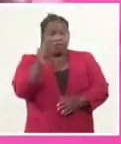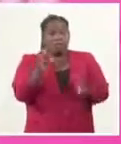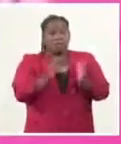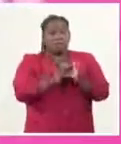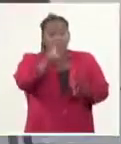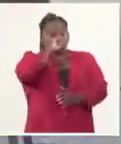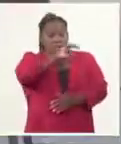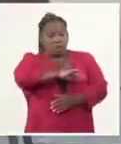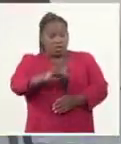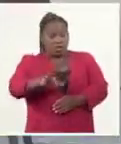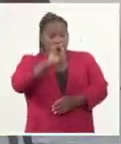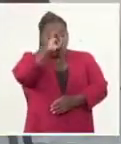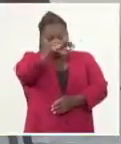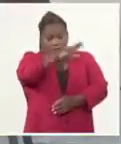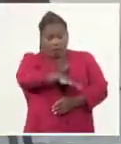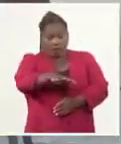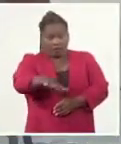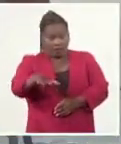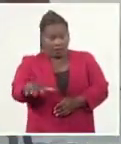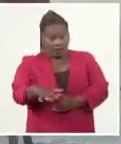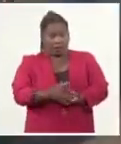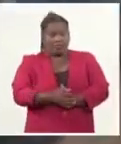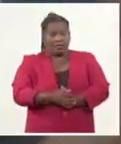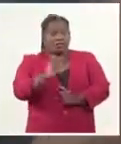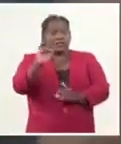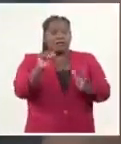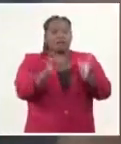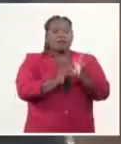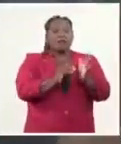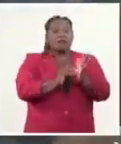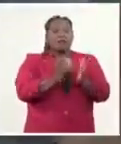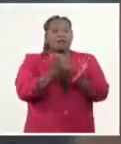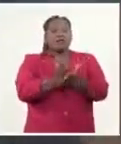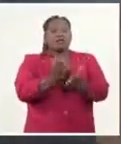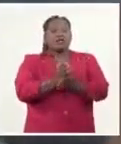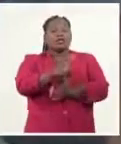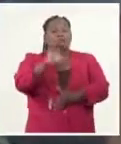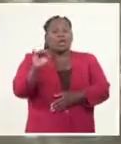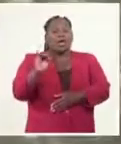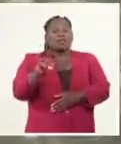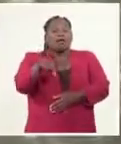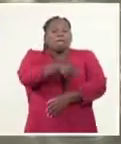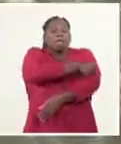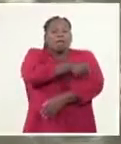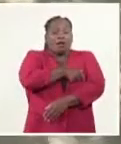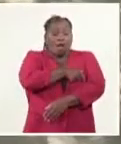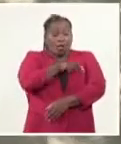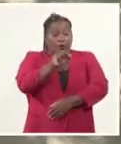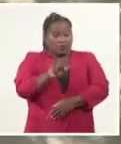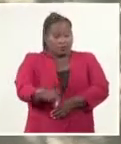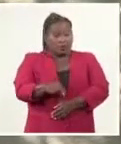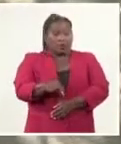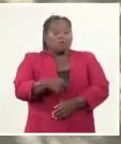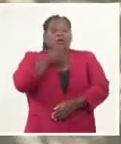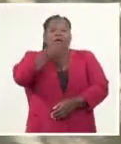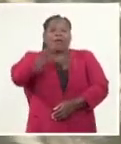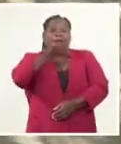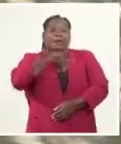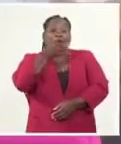niños en círculos infantiles y 6.000 estudiantes en centros internos, y se instó a los